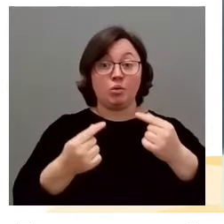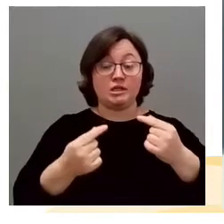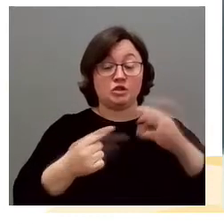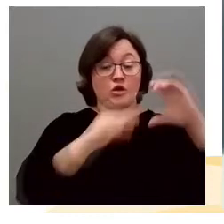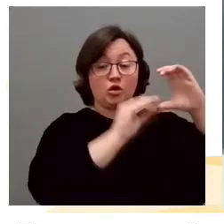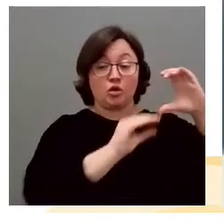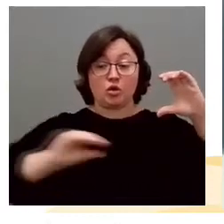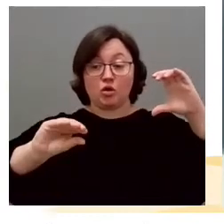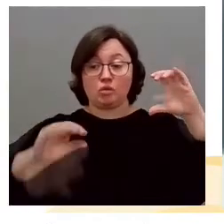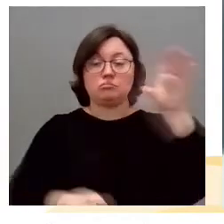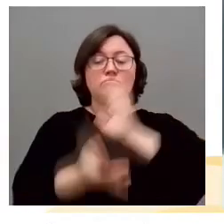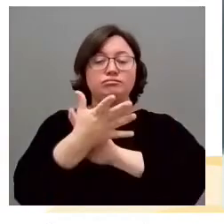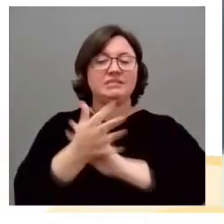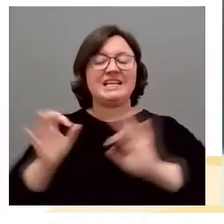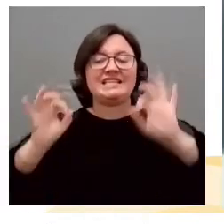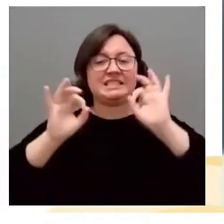presupuestarias